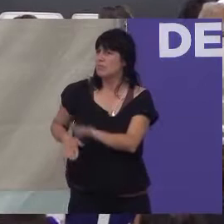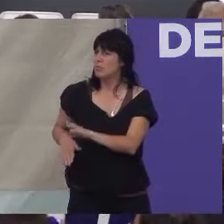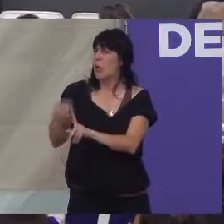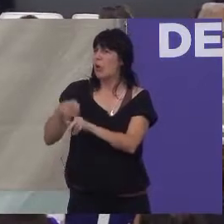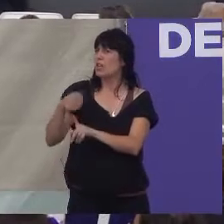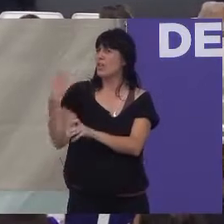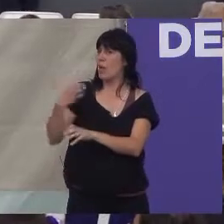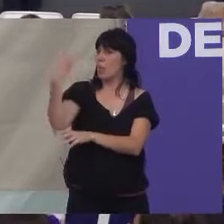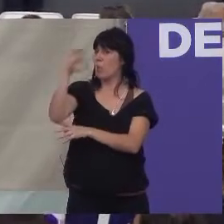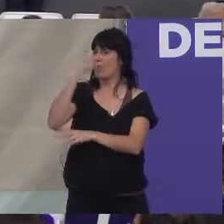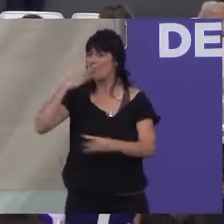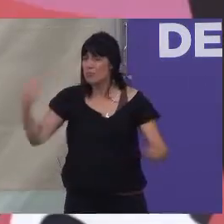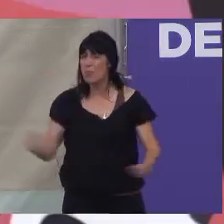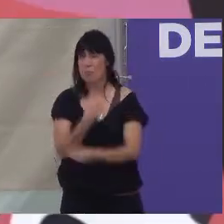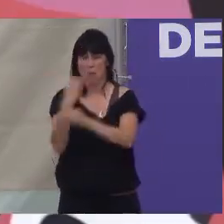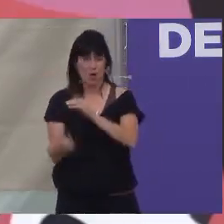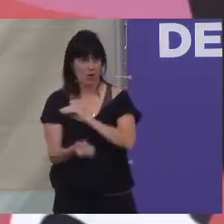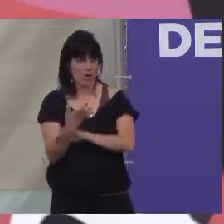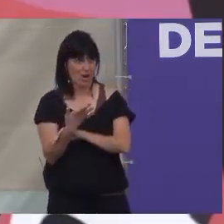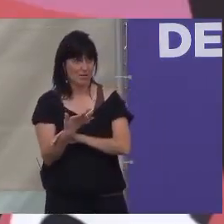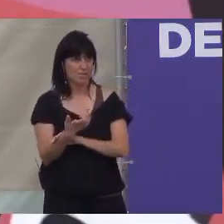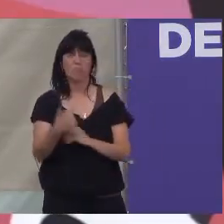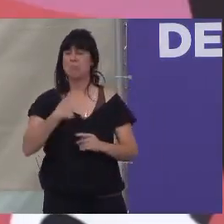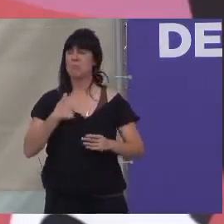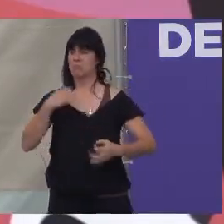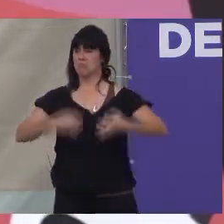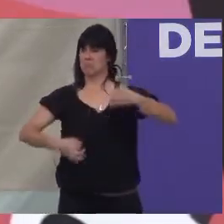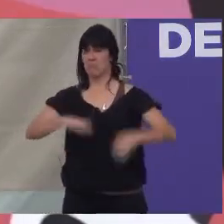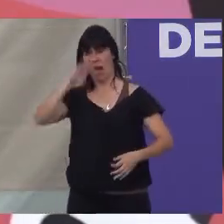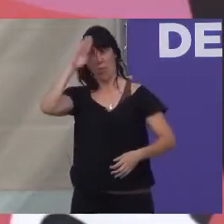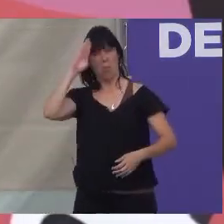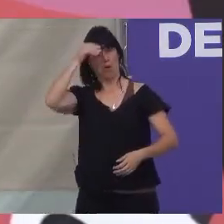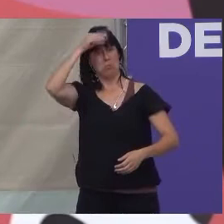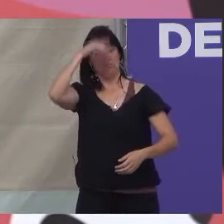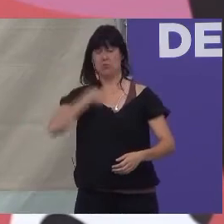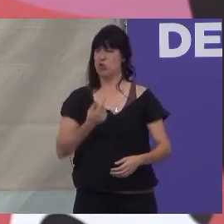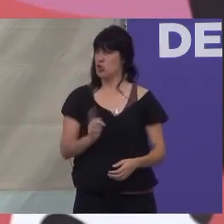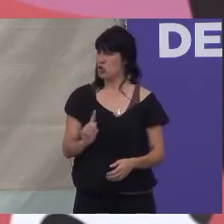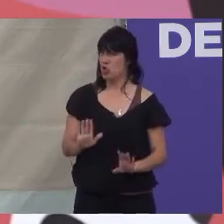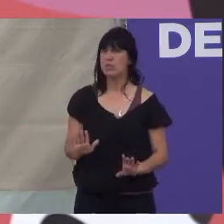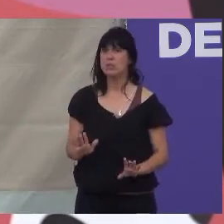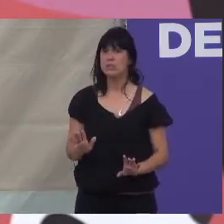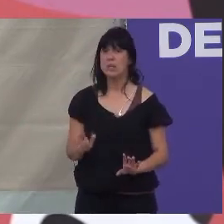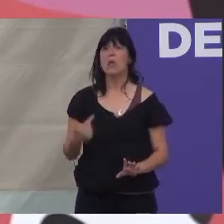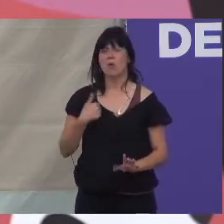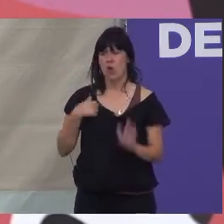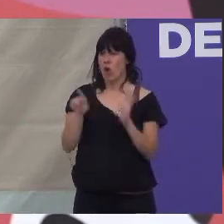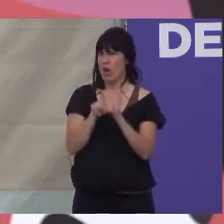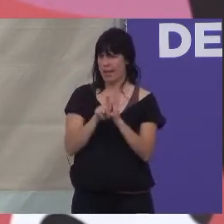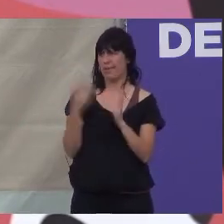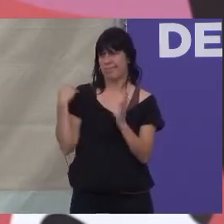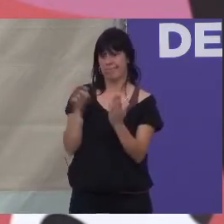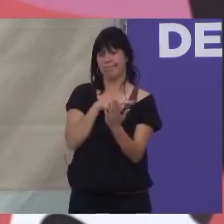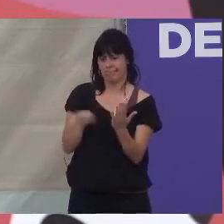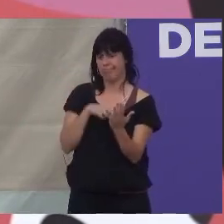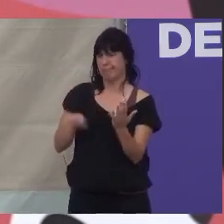un Podemos mejor. Yo no soy jurista, pero he tenido que leer muchas leyes. Una de